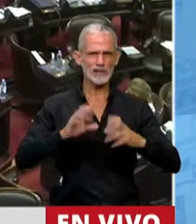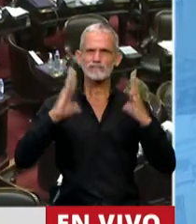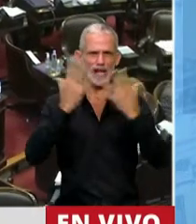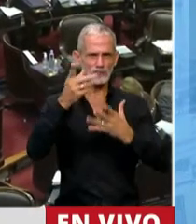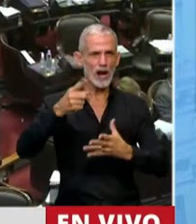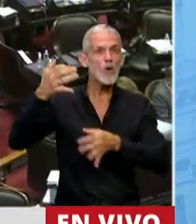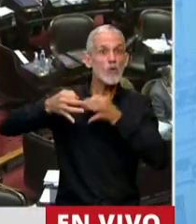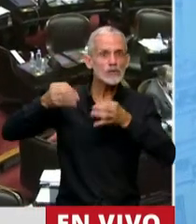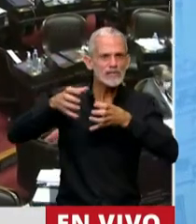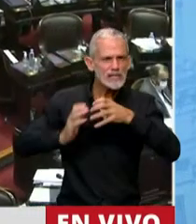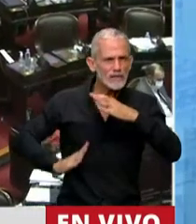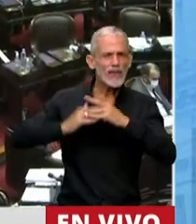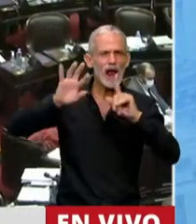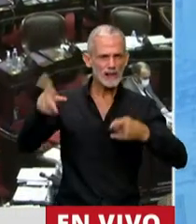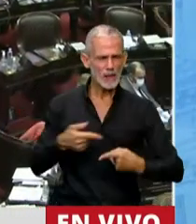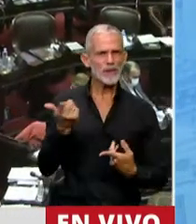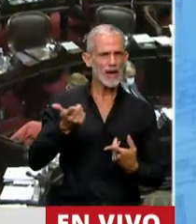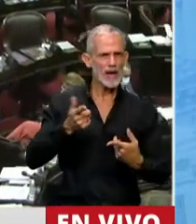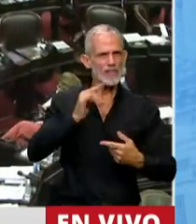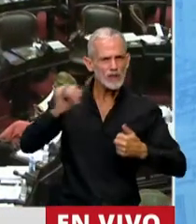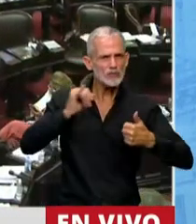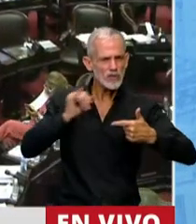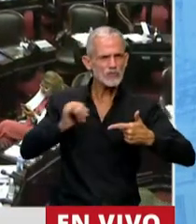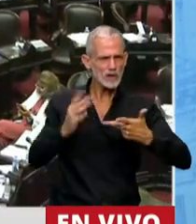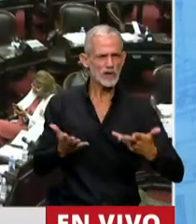justicia federal que también se han expedido